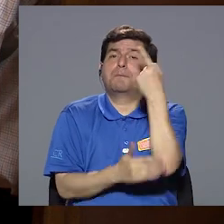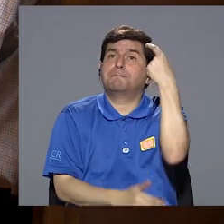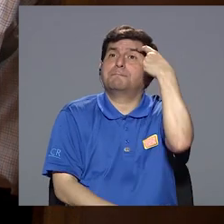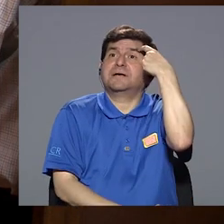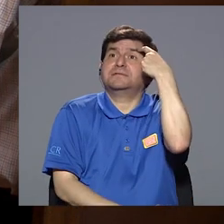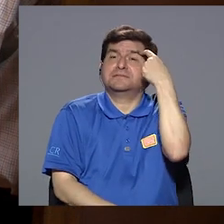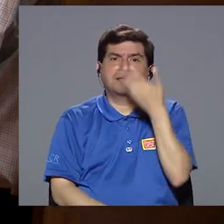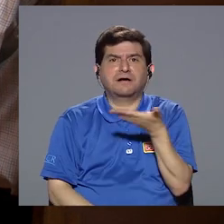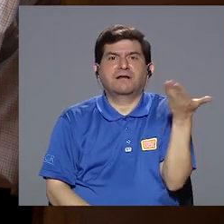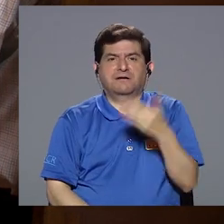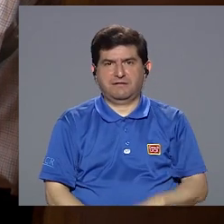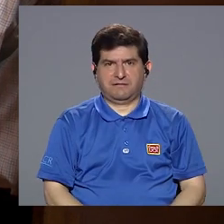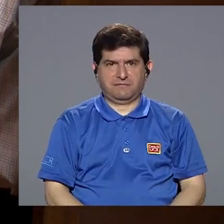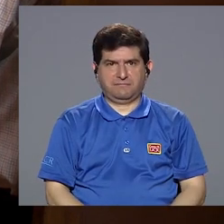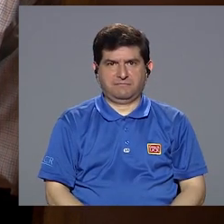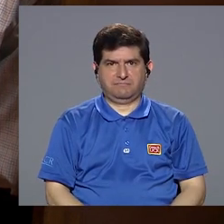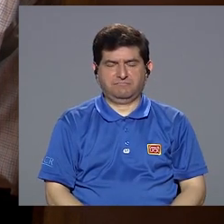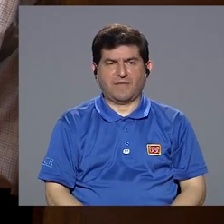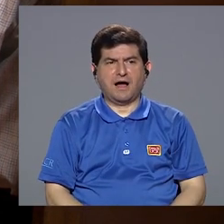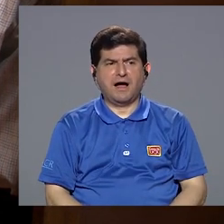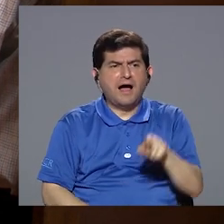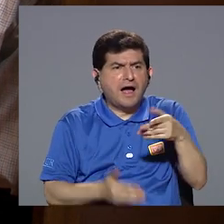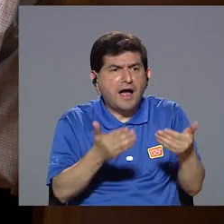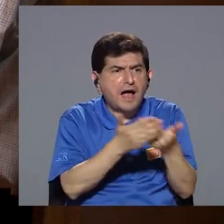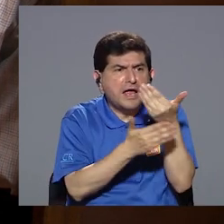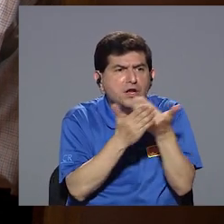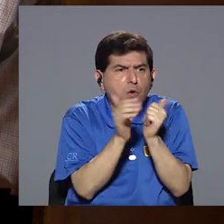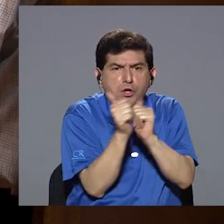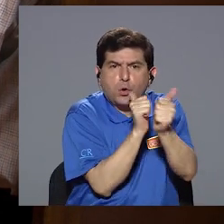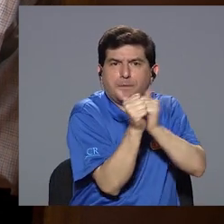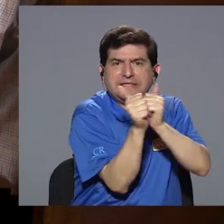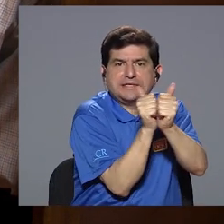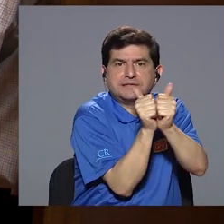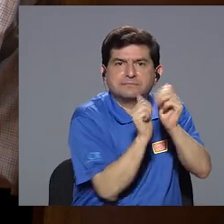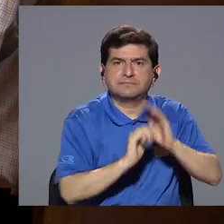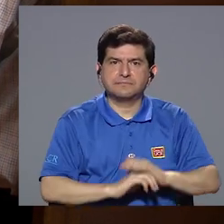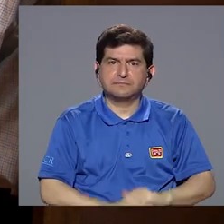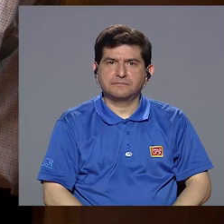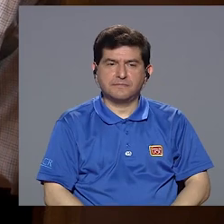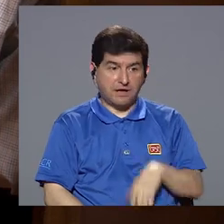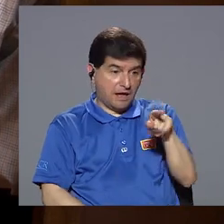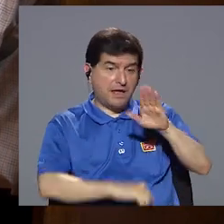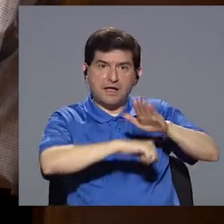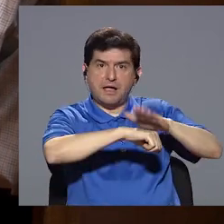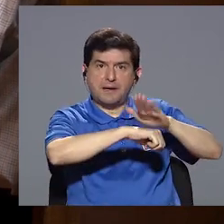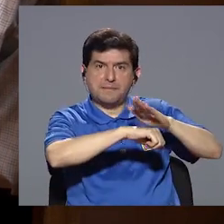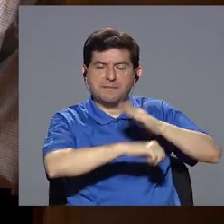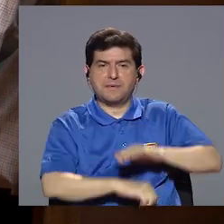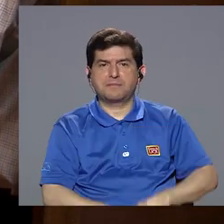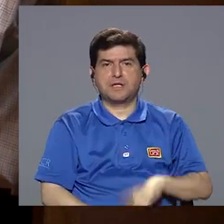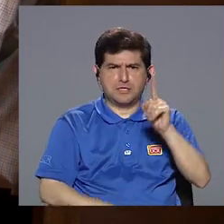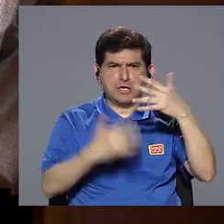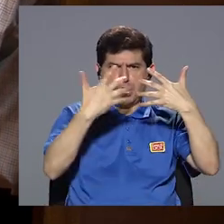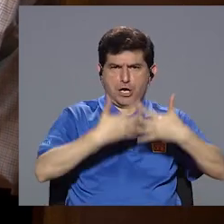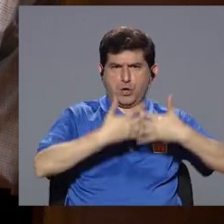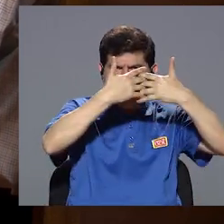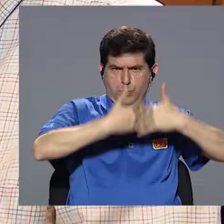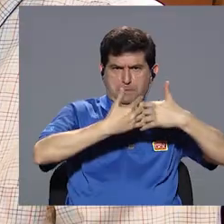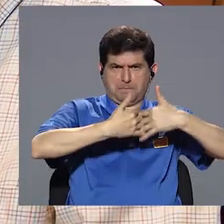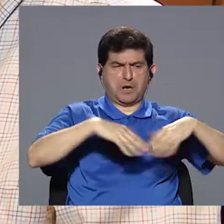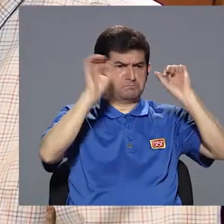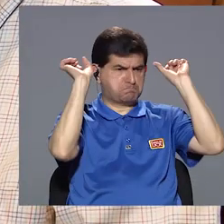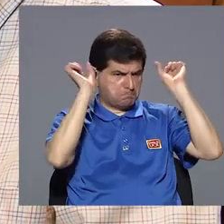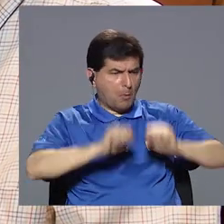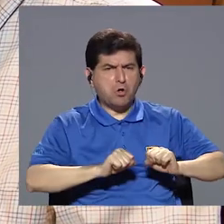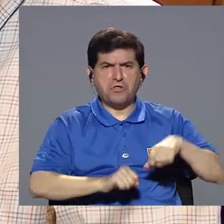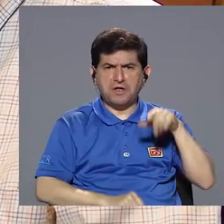hablamos de innovación pensamos sobre todo en términos de innovación competitiva aquella que permitirá que una